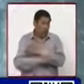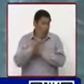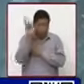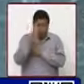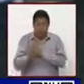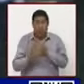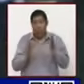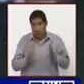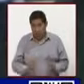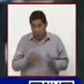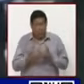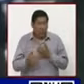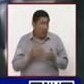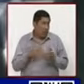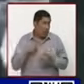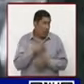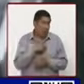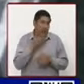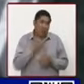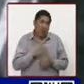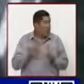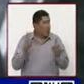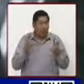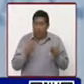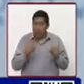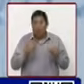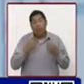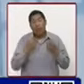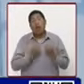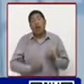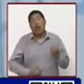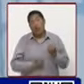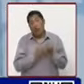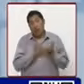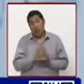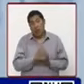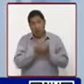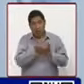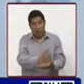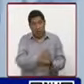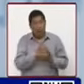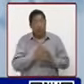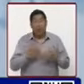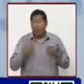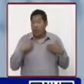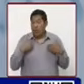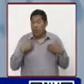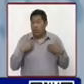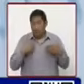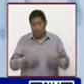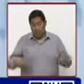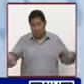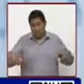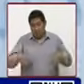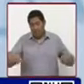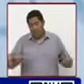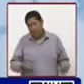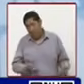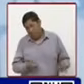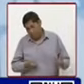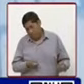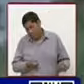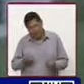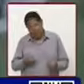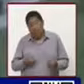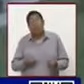quien sea, como dicen que a veces que nosotros nos portamos mal, pero nosotros estamos para ayudar. Conseguimos un mecate y entre todos alamos